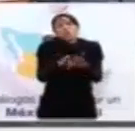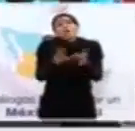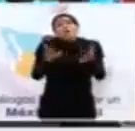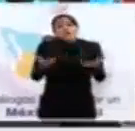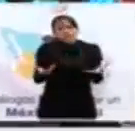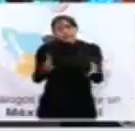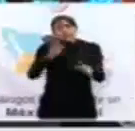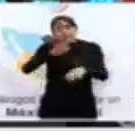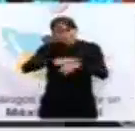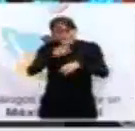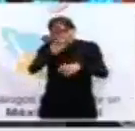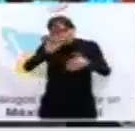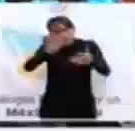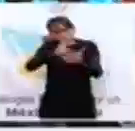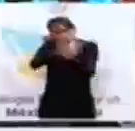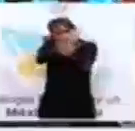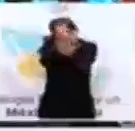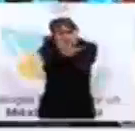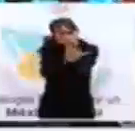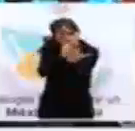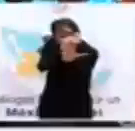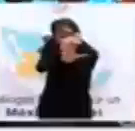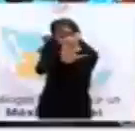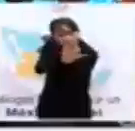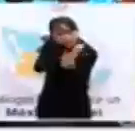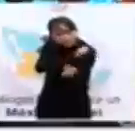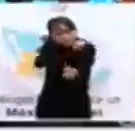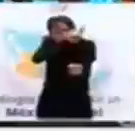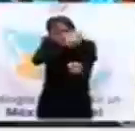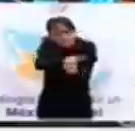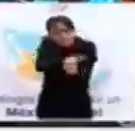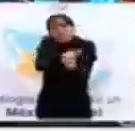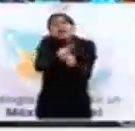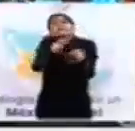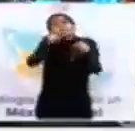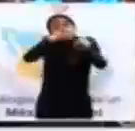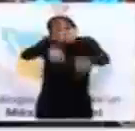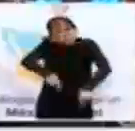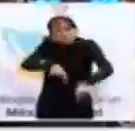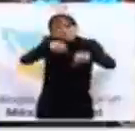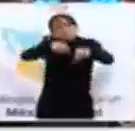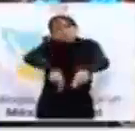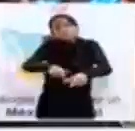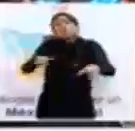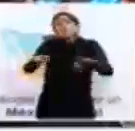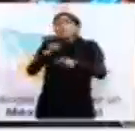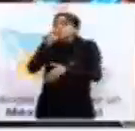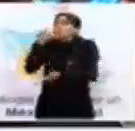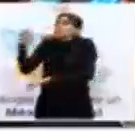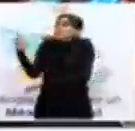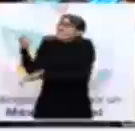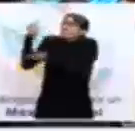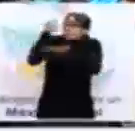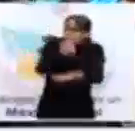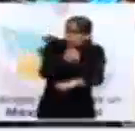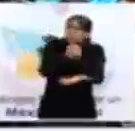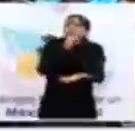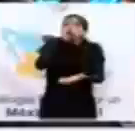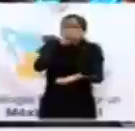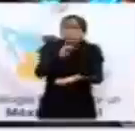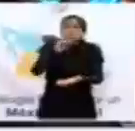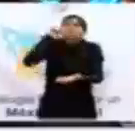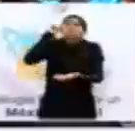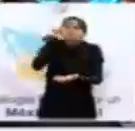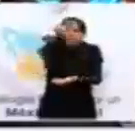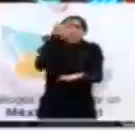programa especial concurrente, con un presupuesto concurrente, con un seguimiento a través técnico, a través de